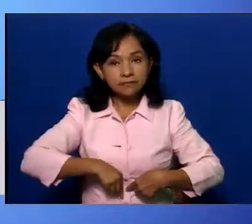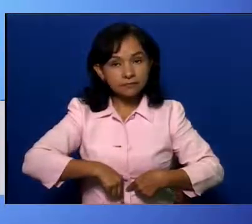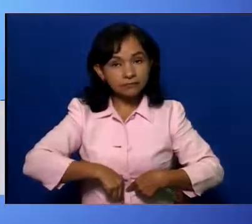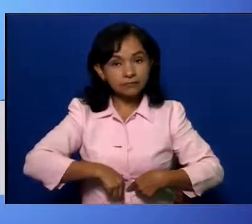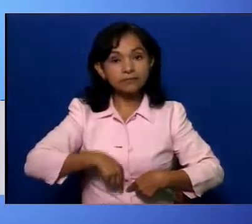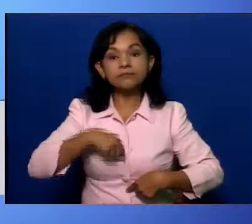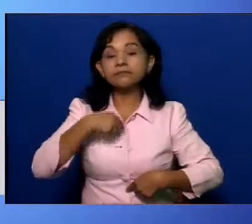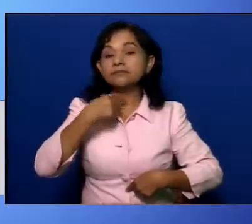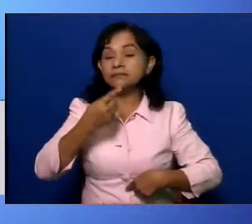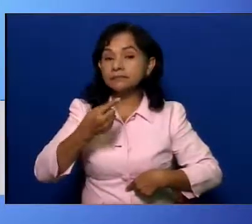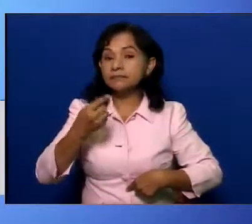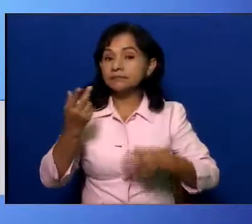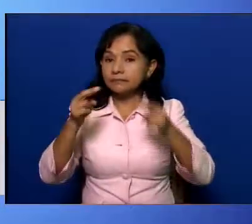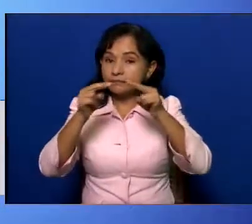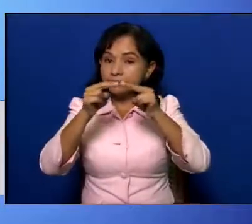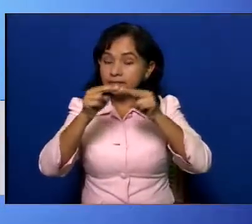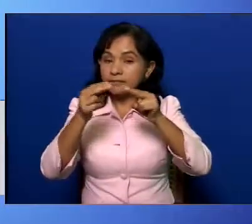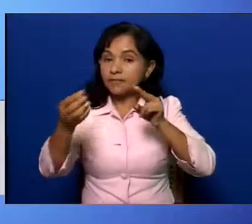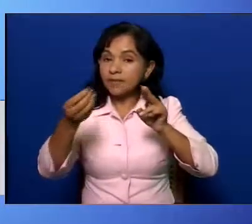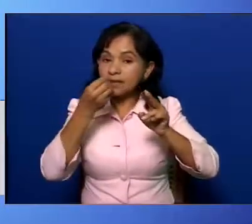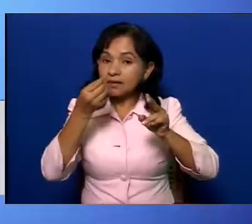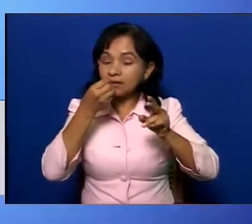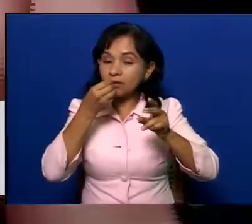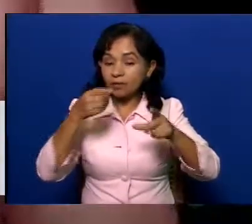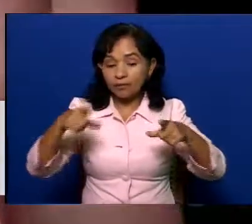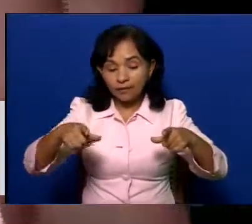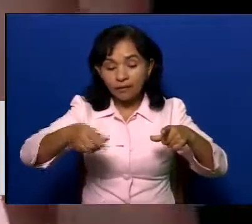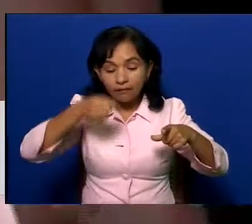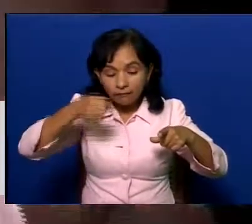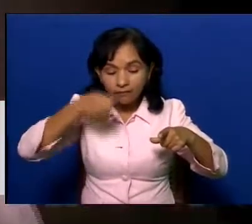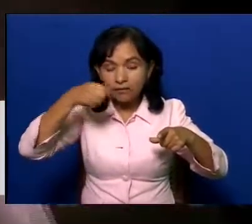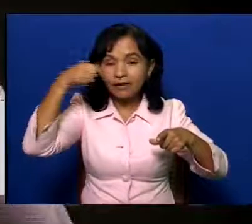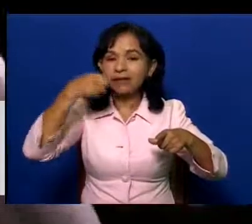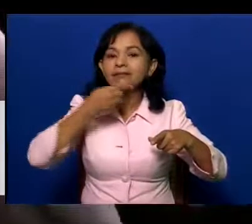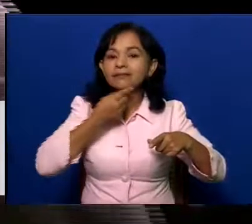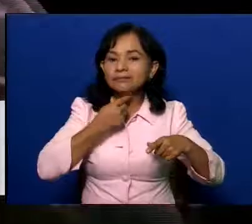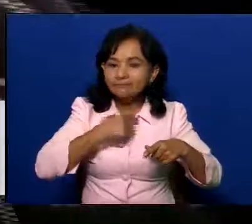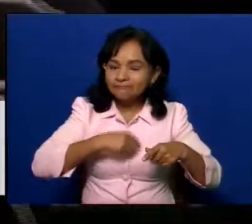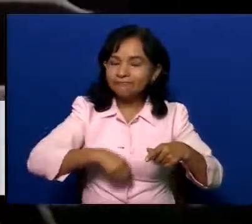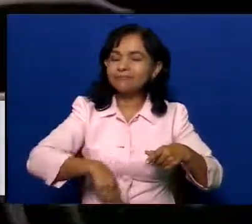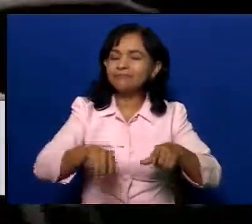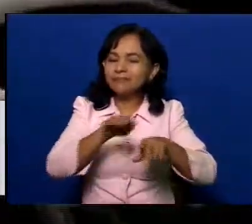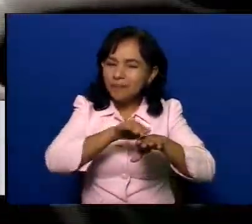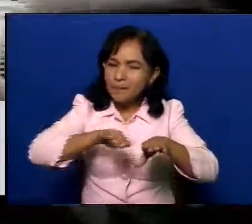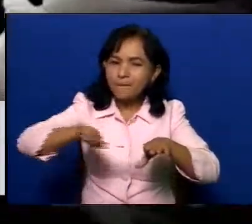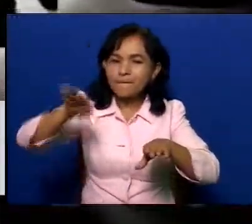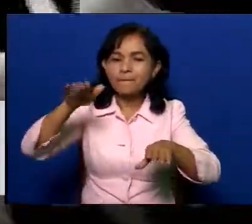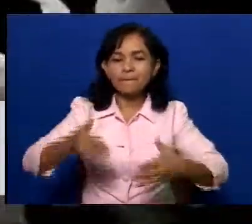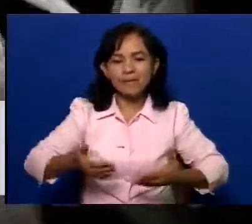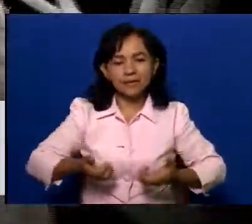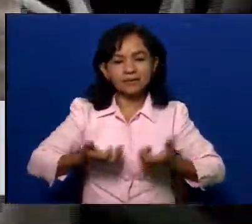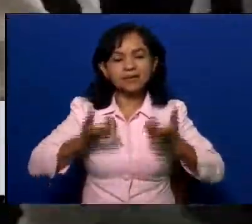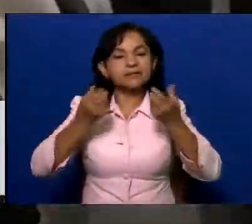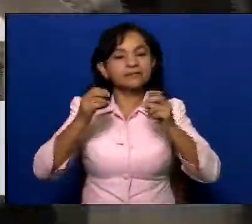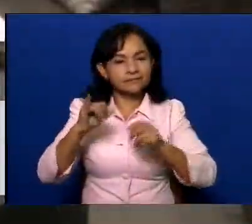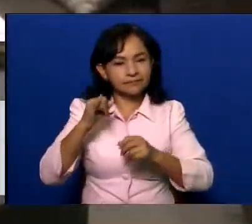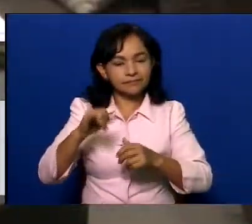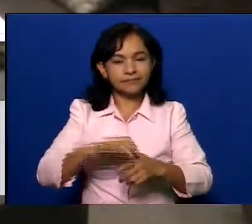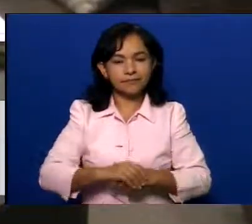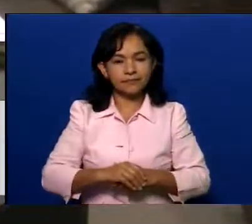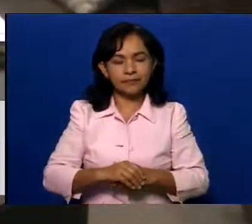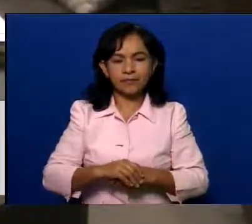que está vinculada con la introducción de alimentos, etcétera, está bastante relacionada con la parte alimentaria. Ahí entra